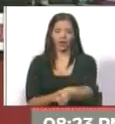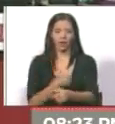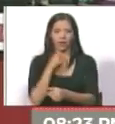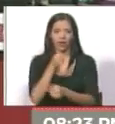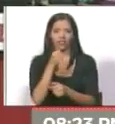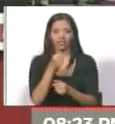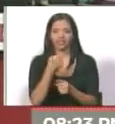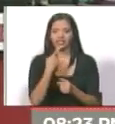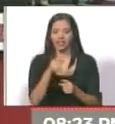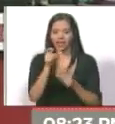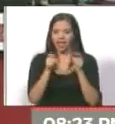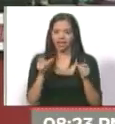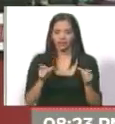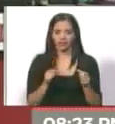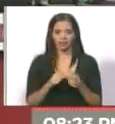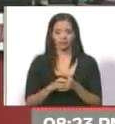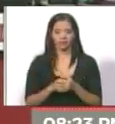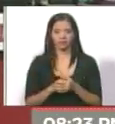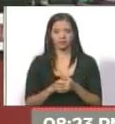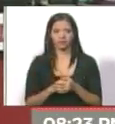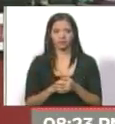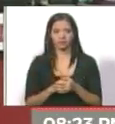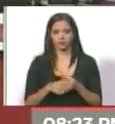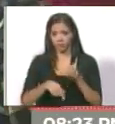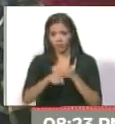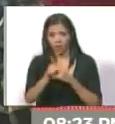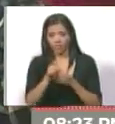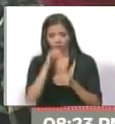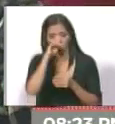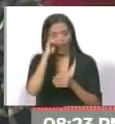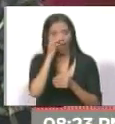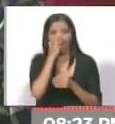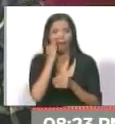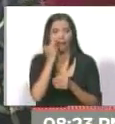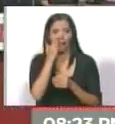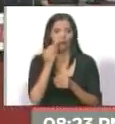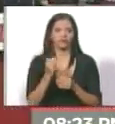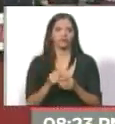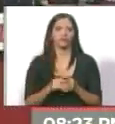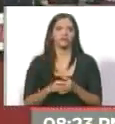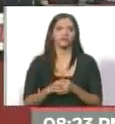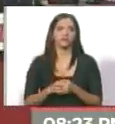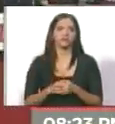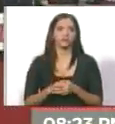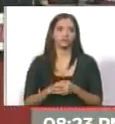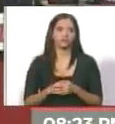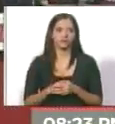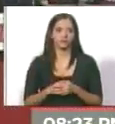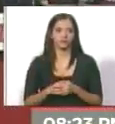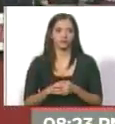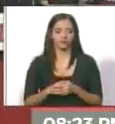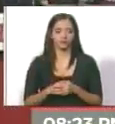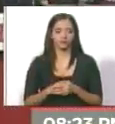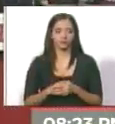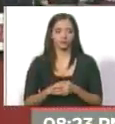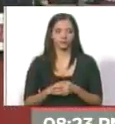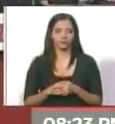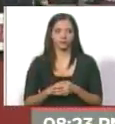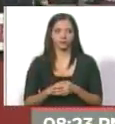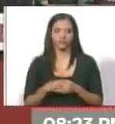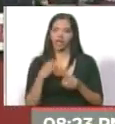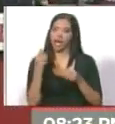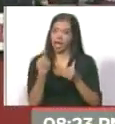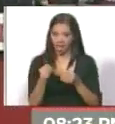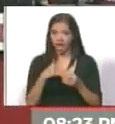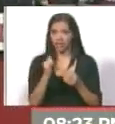hacer las preguntas, las pertinentes, pues. ¿Lo tenemos listo? Sí. Dura algo, pero